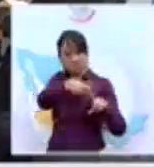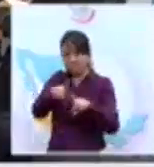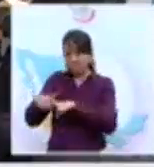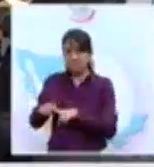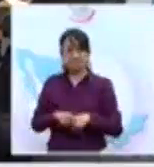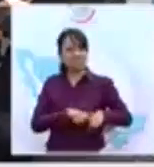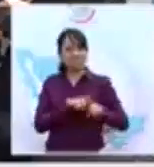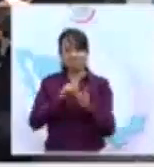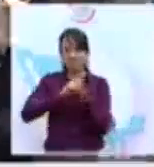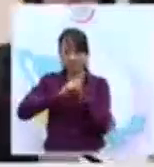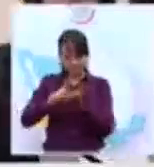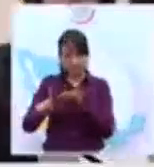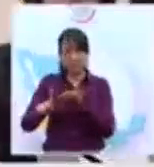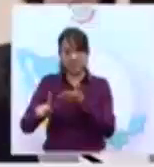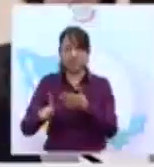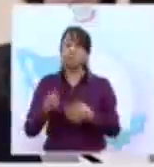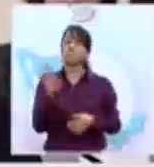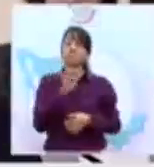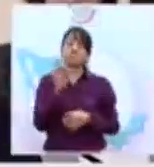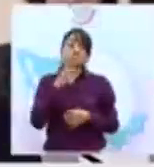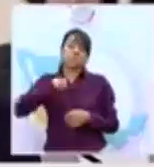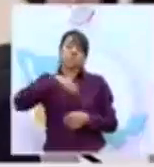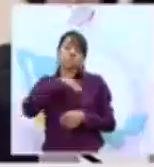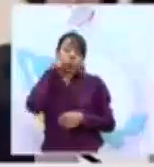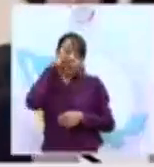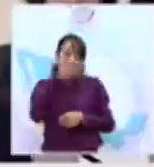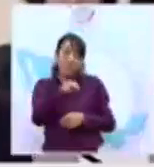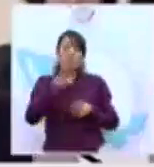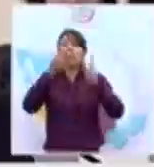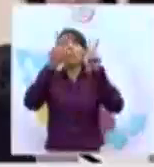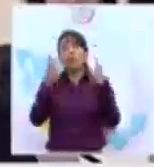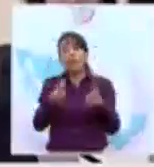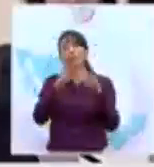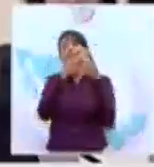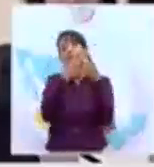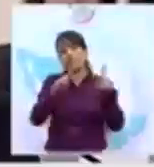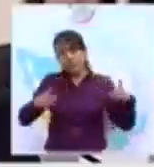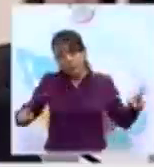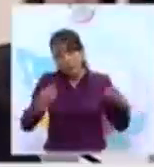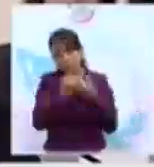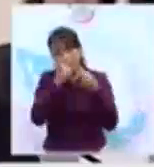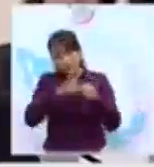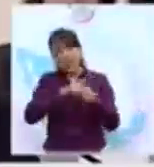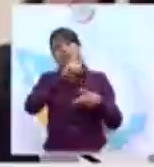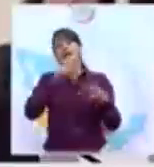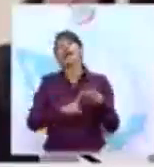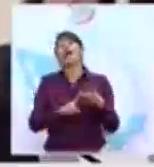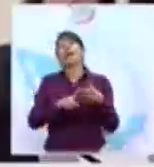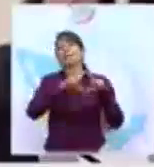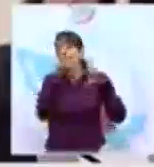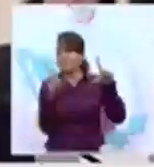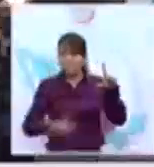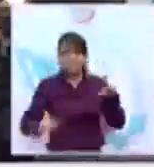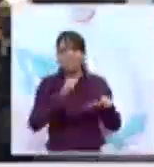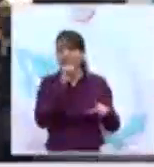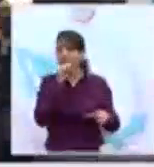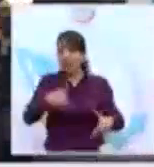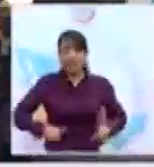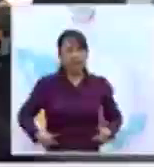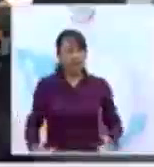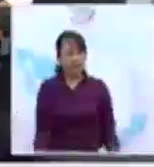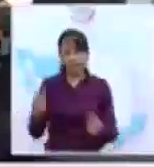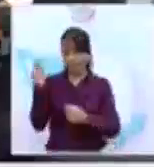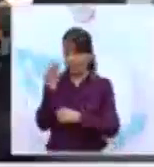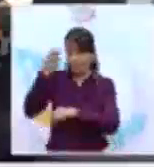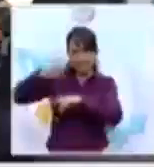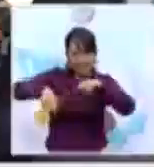Si vemos desde el Plan Nacional de Desarrollo, el Programa Nacional México Sin Hambre y los mismos mecanismos de medición multidimensional de